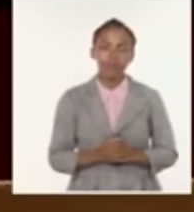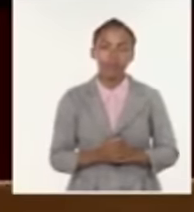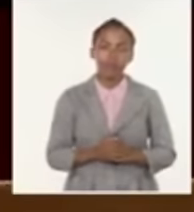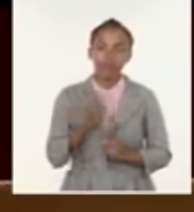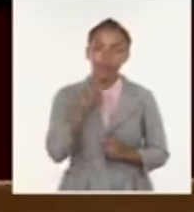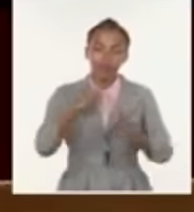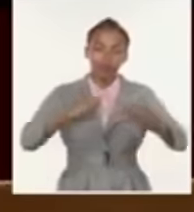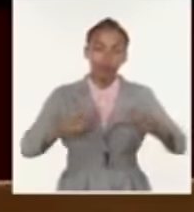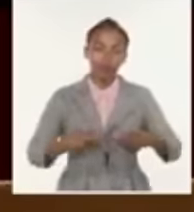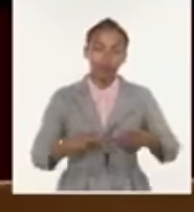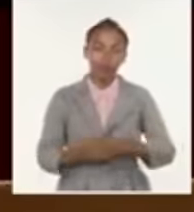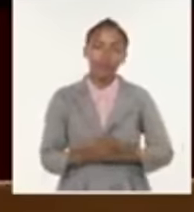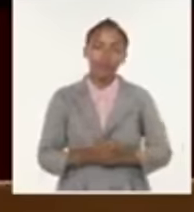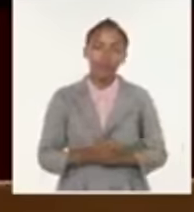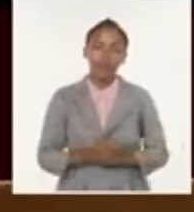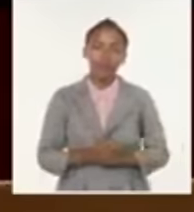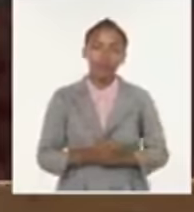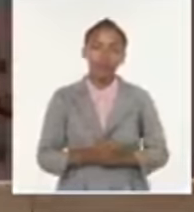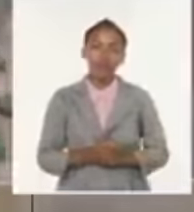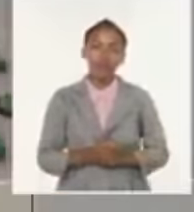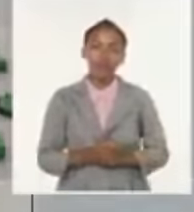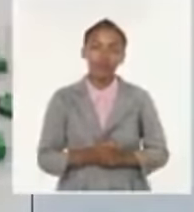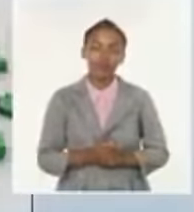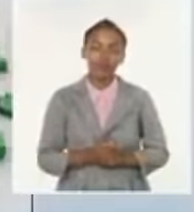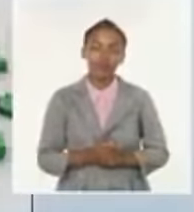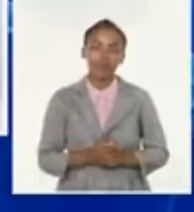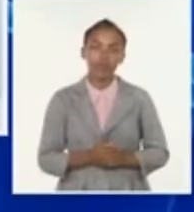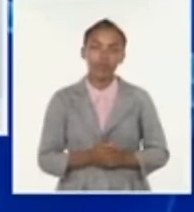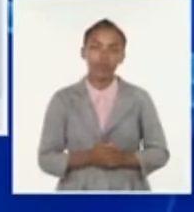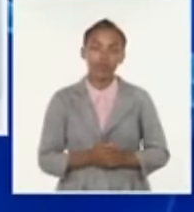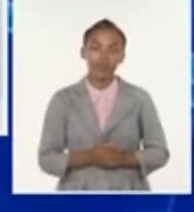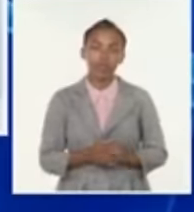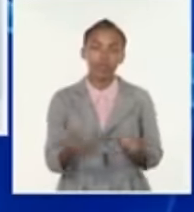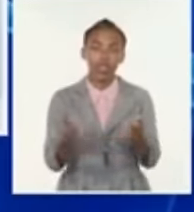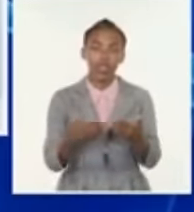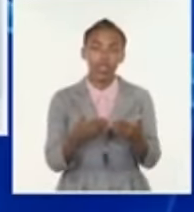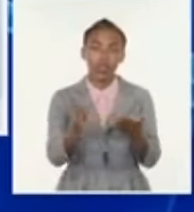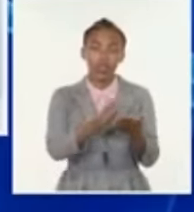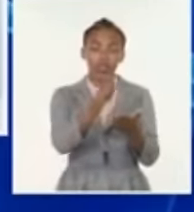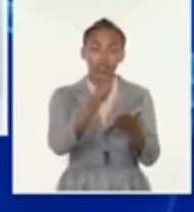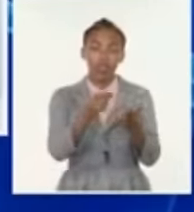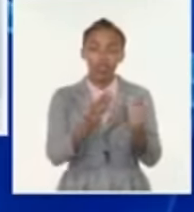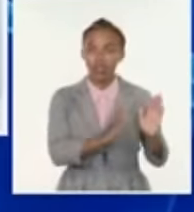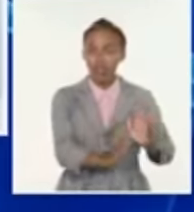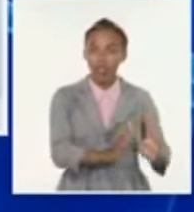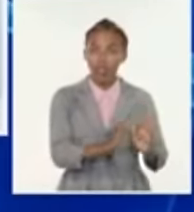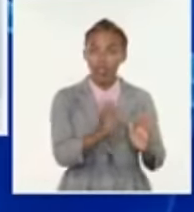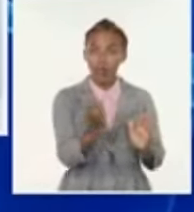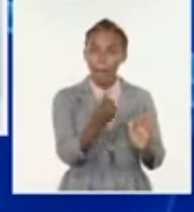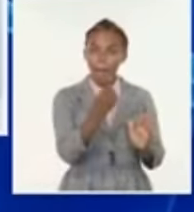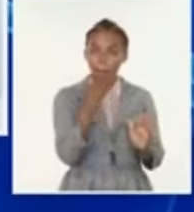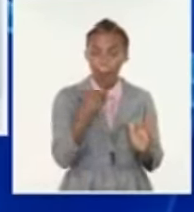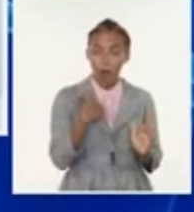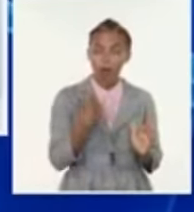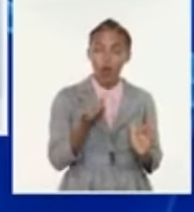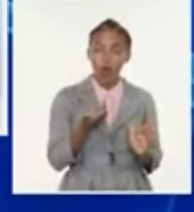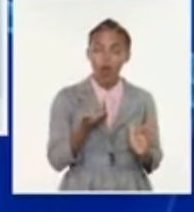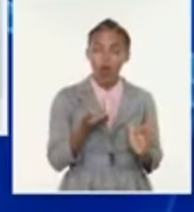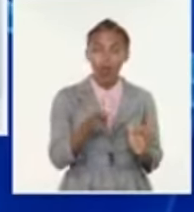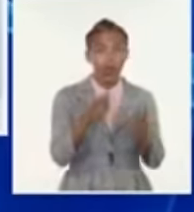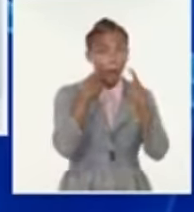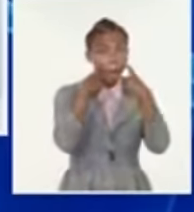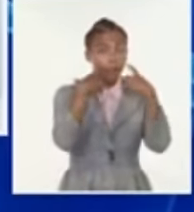Reiteramos que la implementación, y cierro este primer capítulo, que es tan sustancioso como pueden